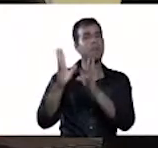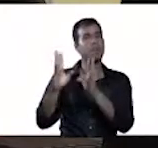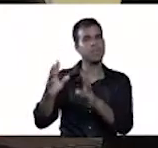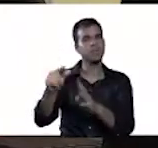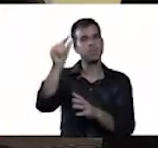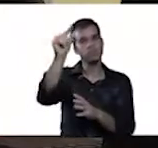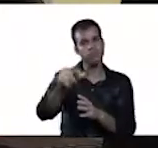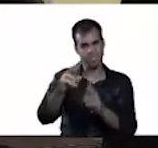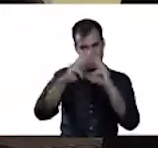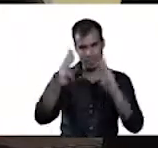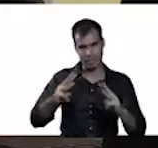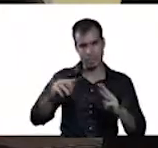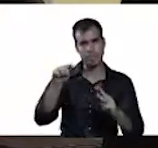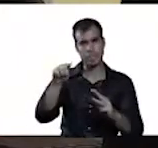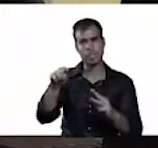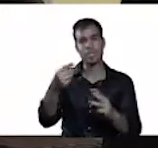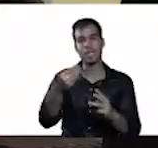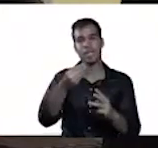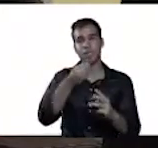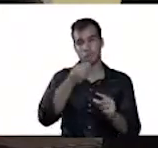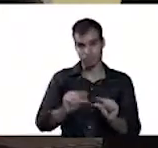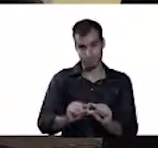accediendo por